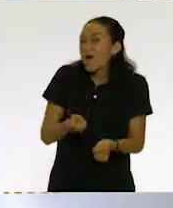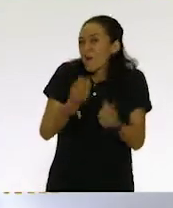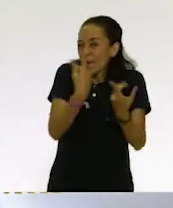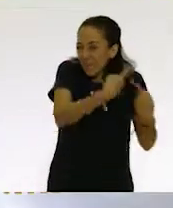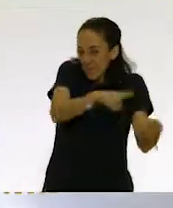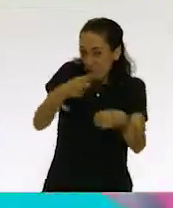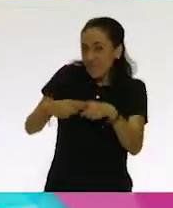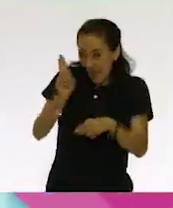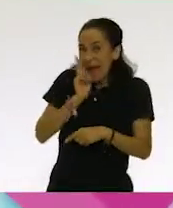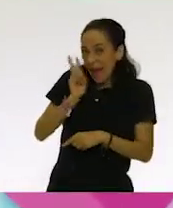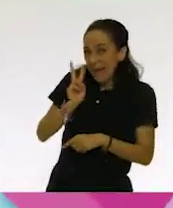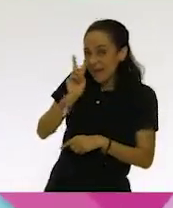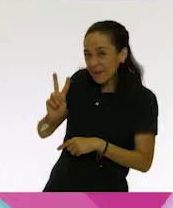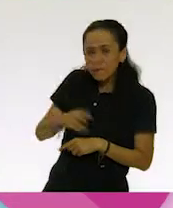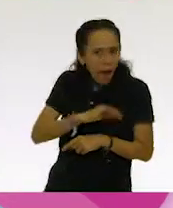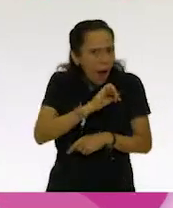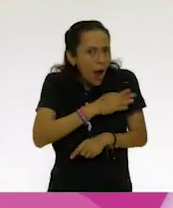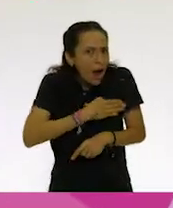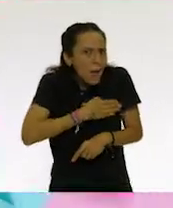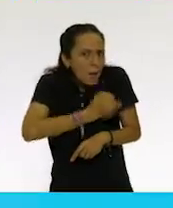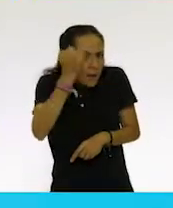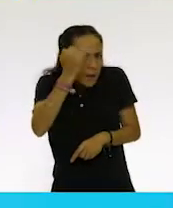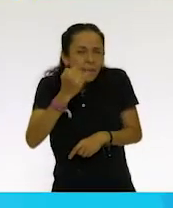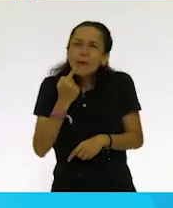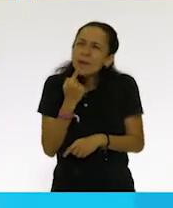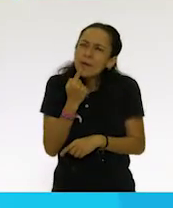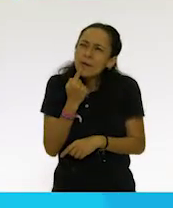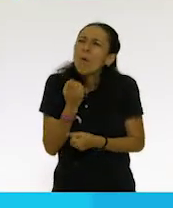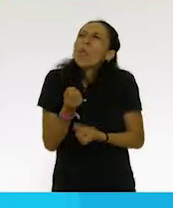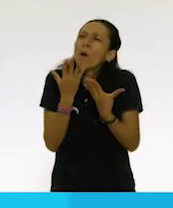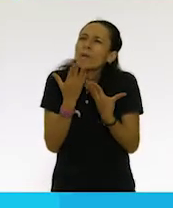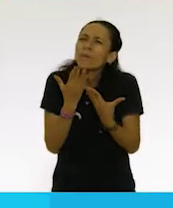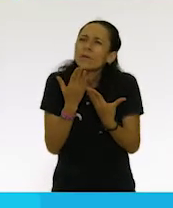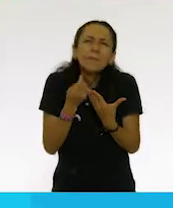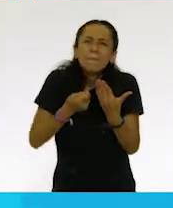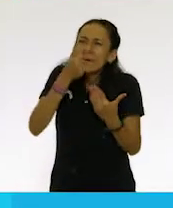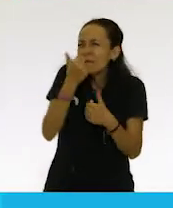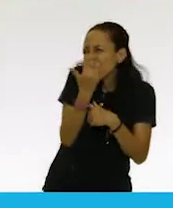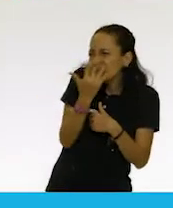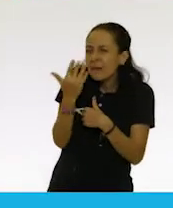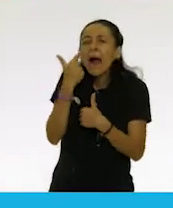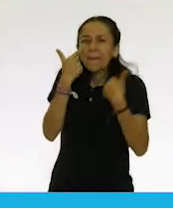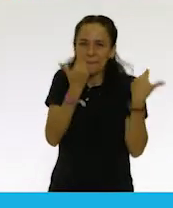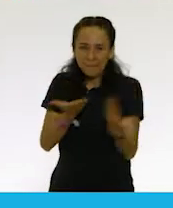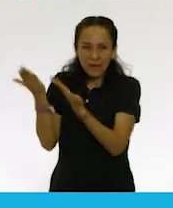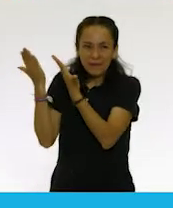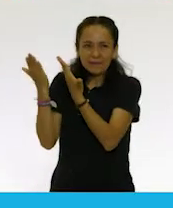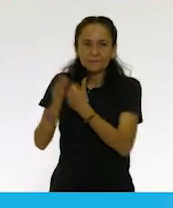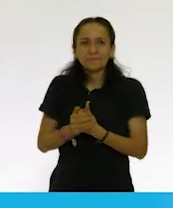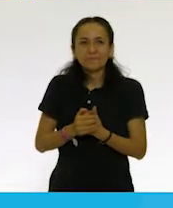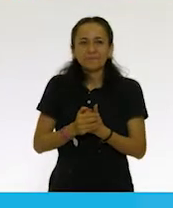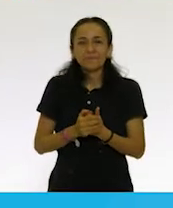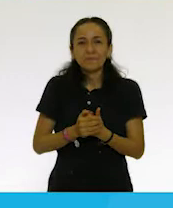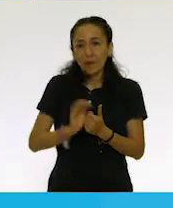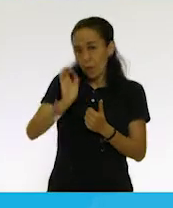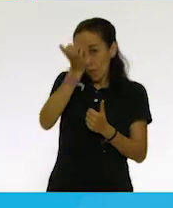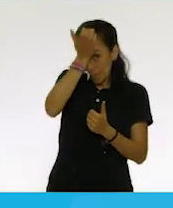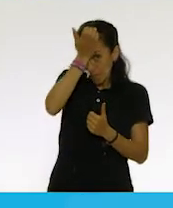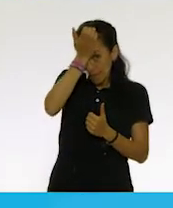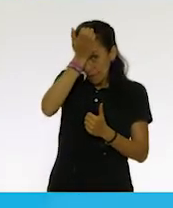Vamos a ver qué grupos fueron. Primero una de 5. Mira, ahí tenemos 2 grupos de ovejas, que era